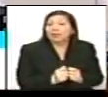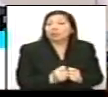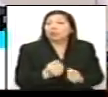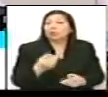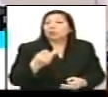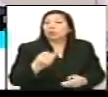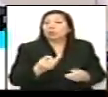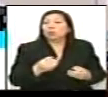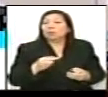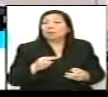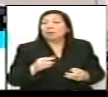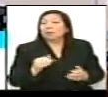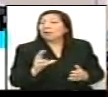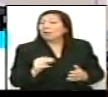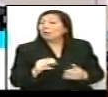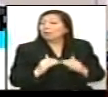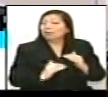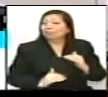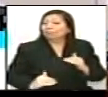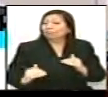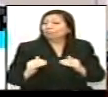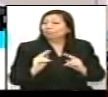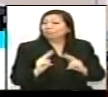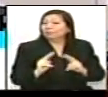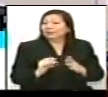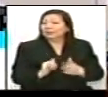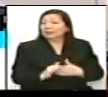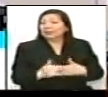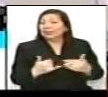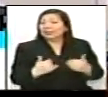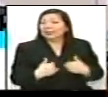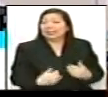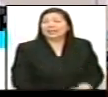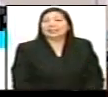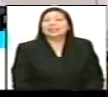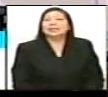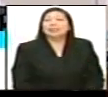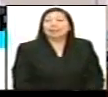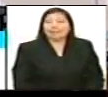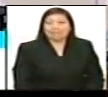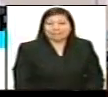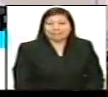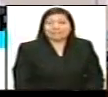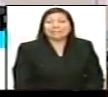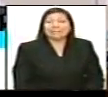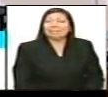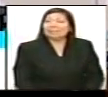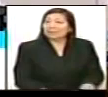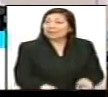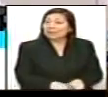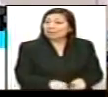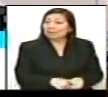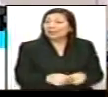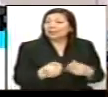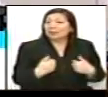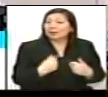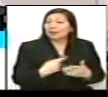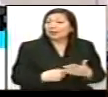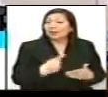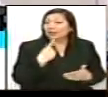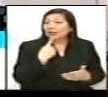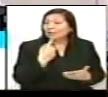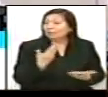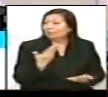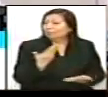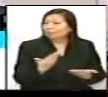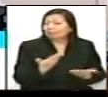Suprema, es que no esté a la altura de las expectativas que se tienen. Dicho esto, también debo decir que no